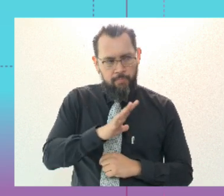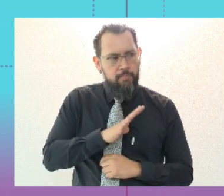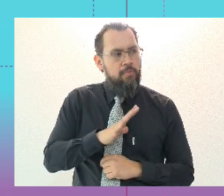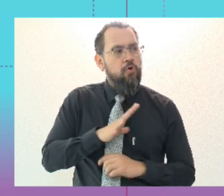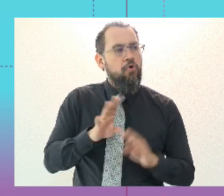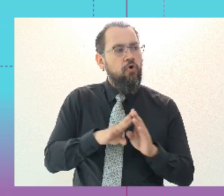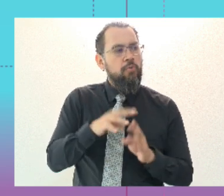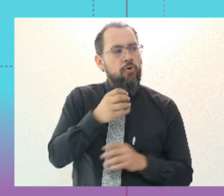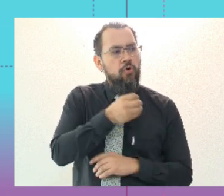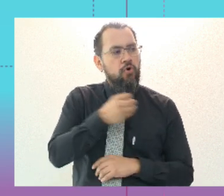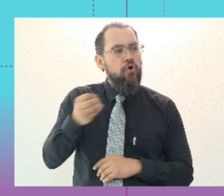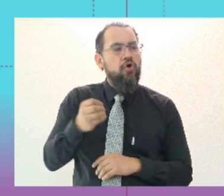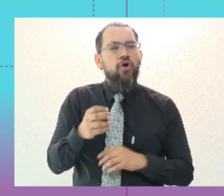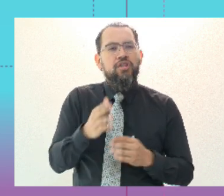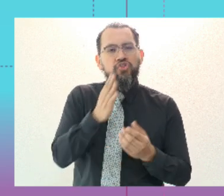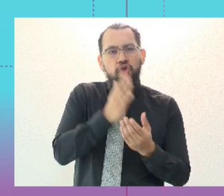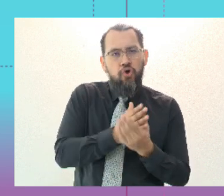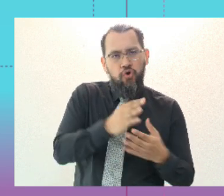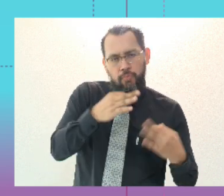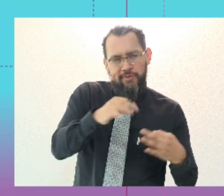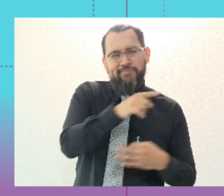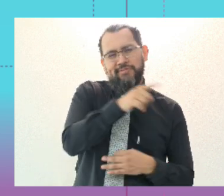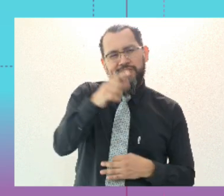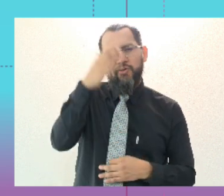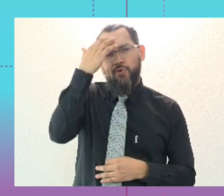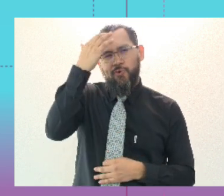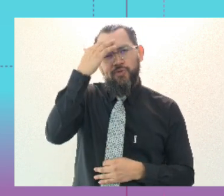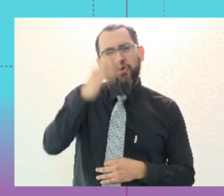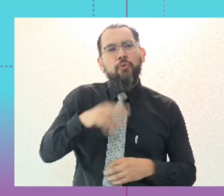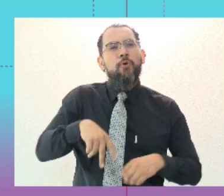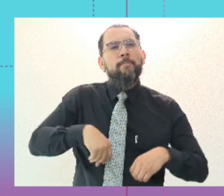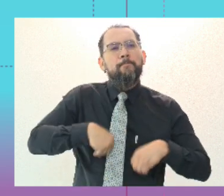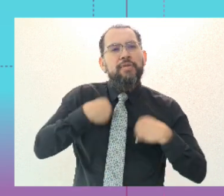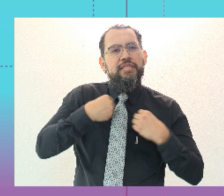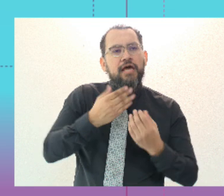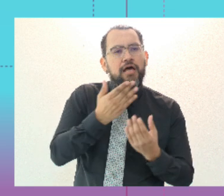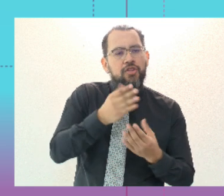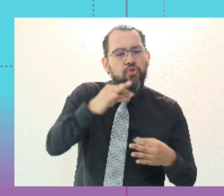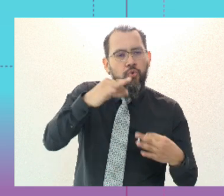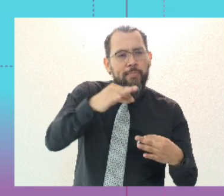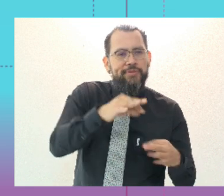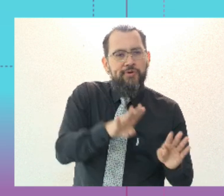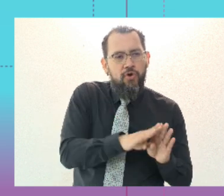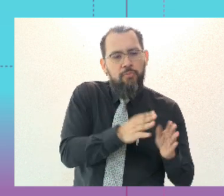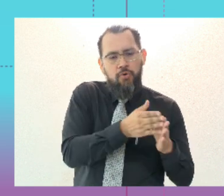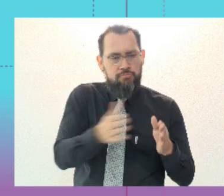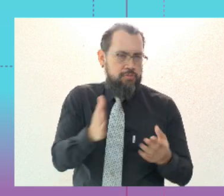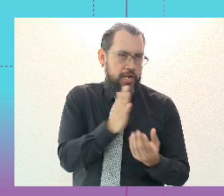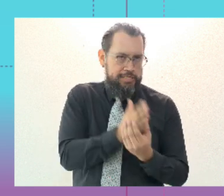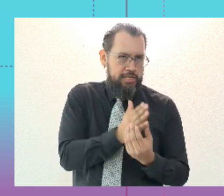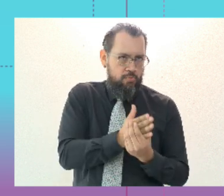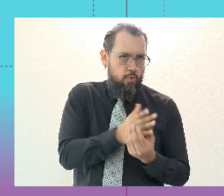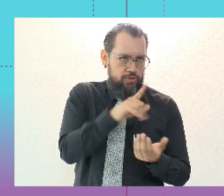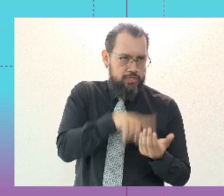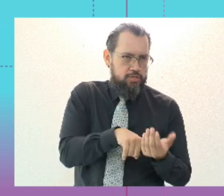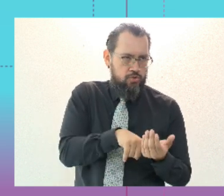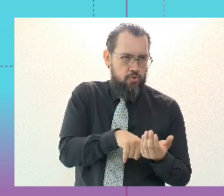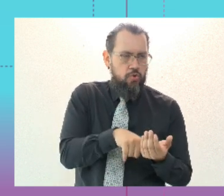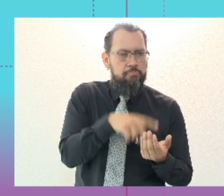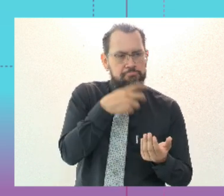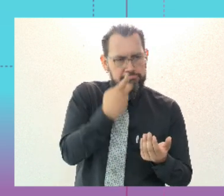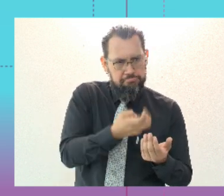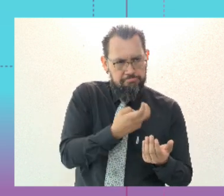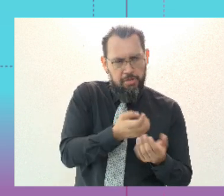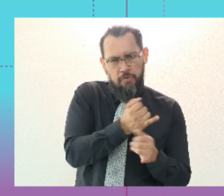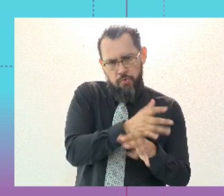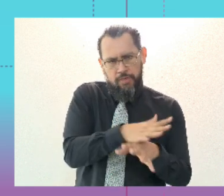nosotros denominamos el ciclo vital del documento. Muchos ya lo conocerán. Es decir, primero tenemos nuestros archivos que